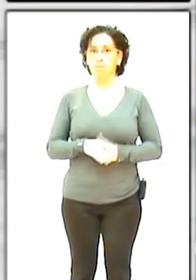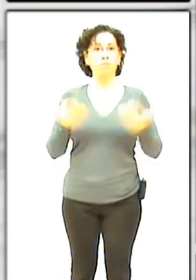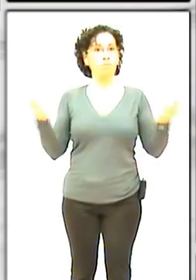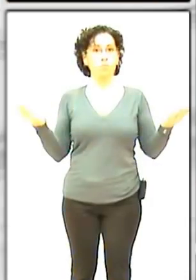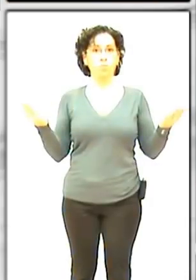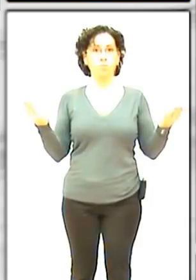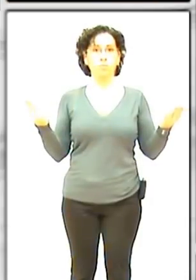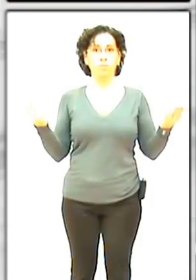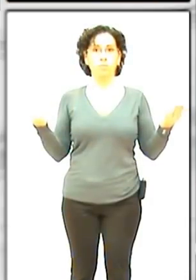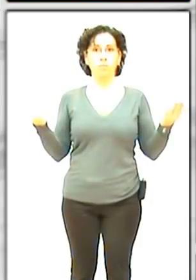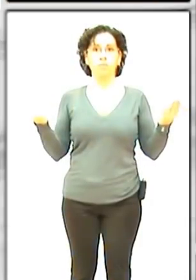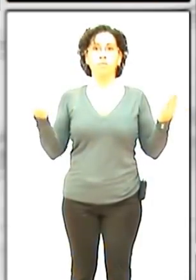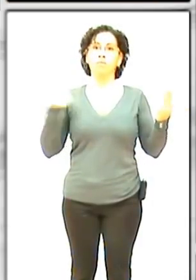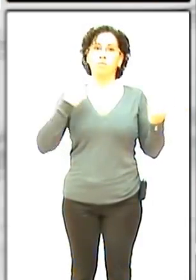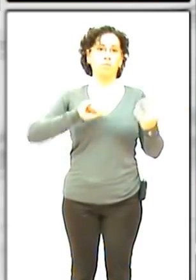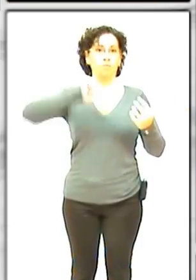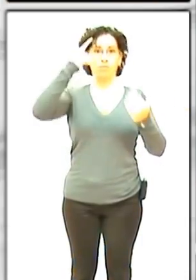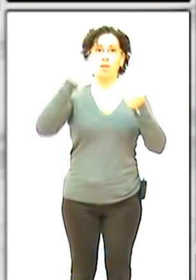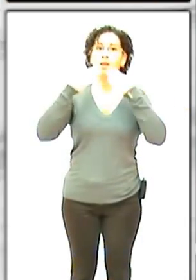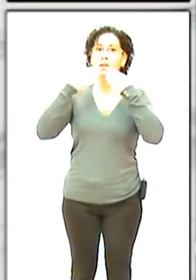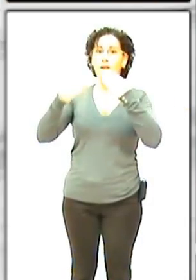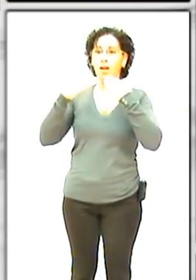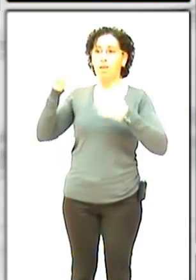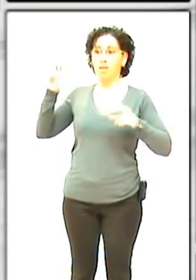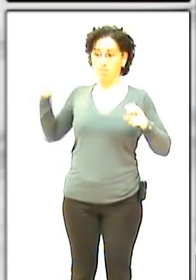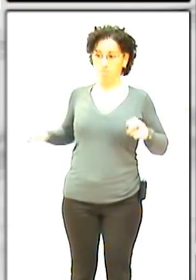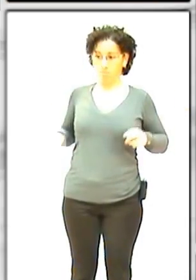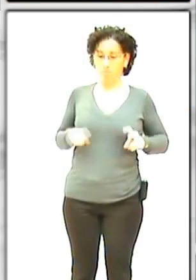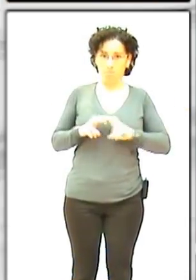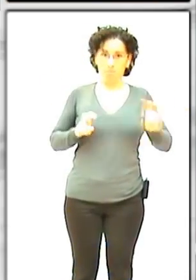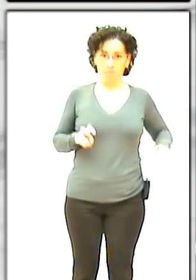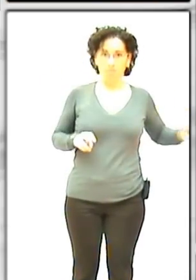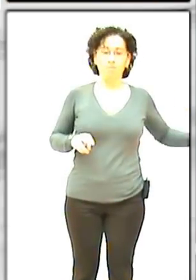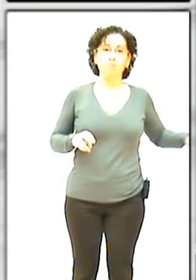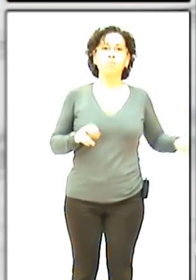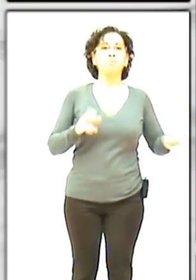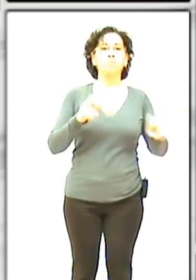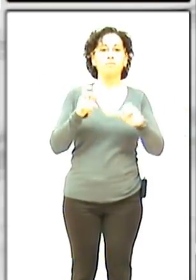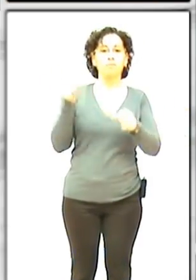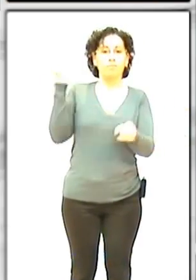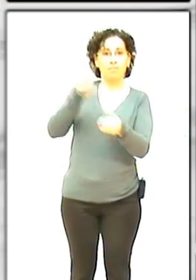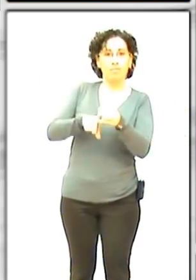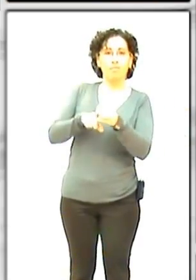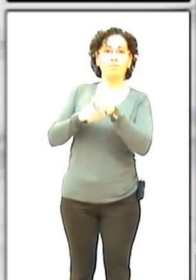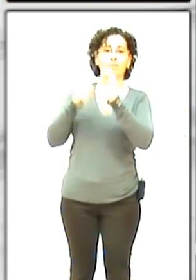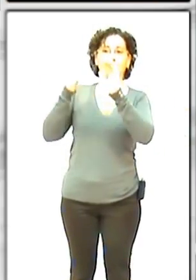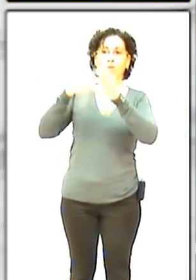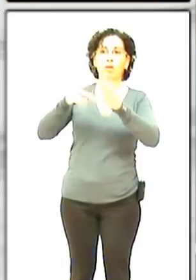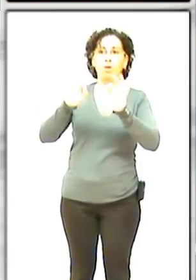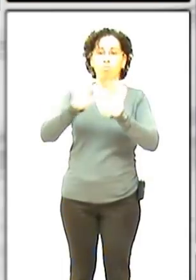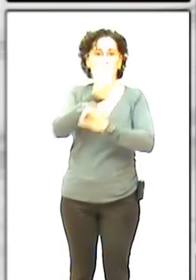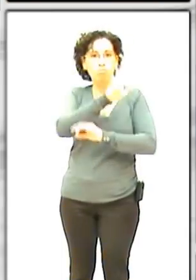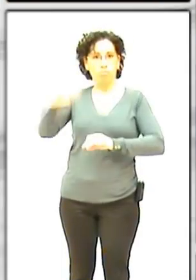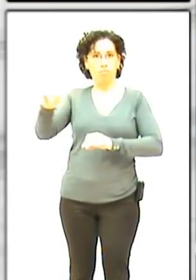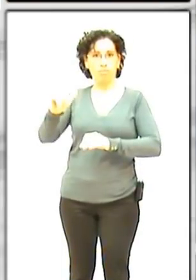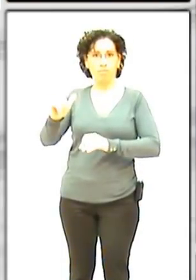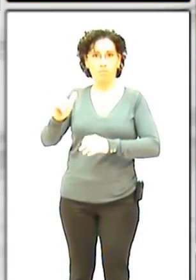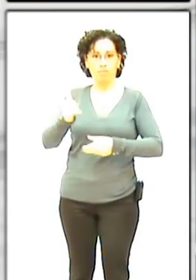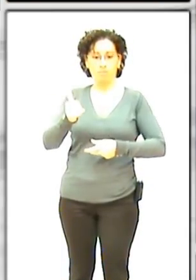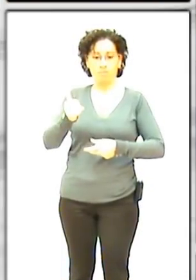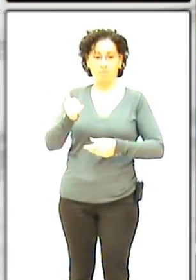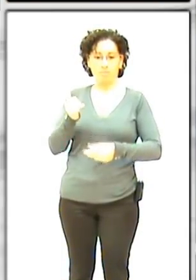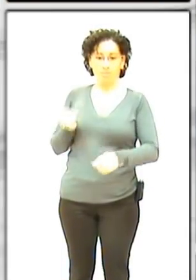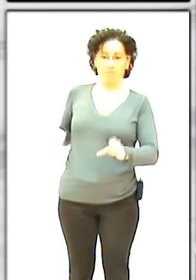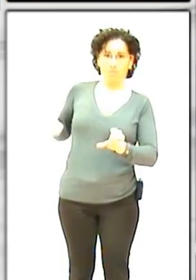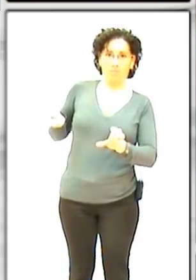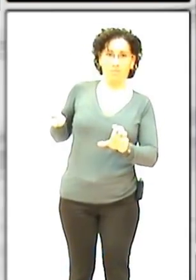Bueno, pues en primer lugar agradecer a Pilar, a Miguel, a José Luis y a David la participación y la aceptación por vuestra parte y